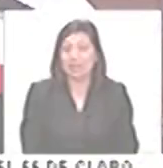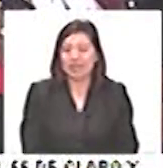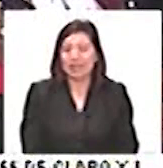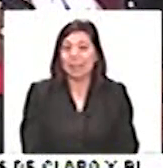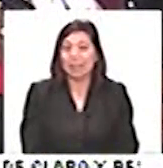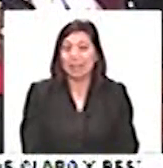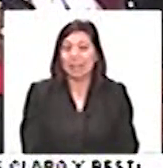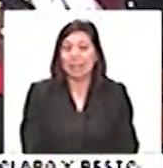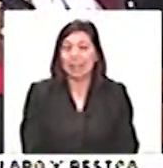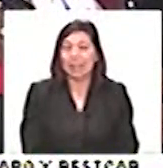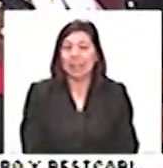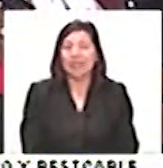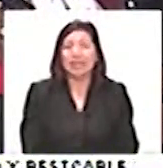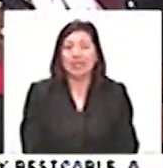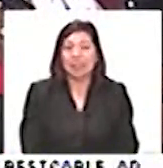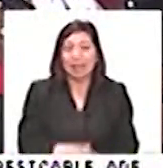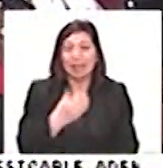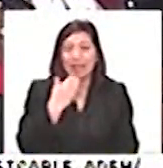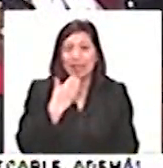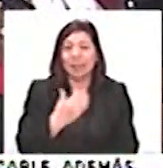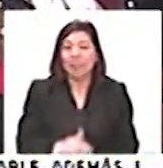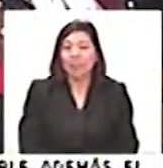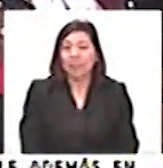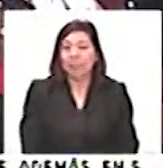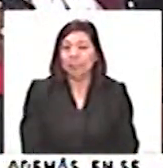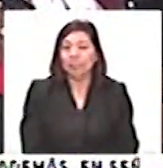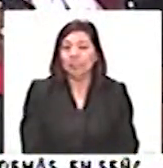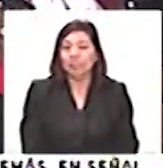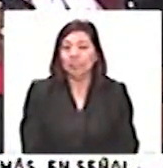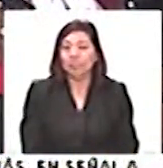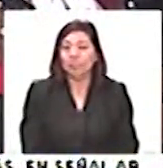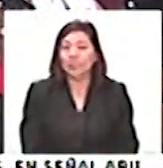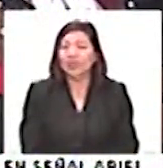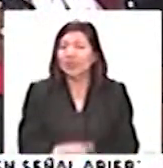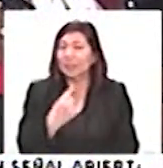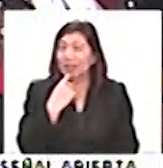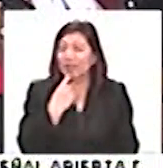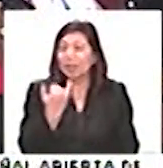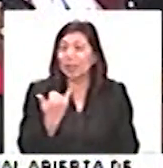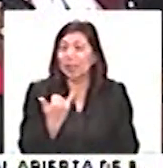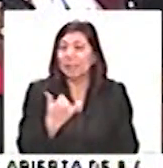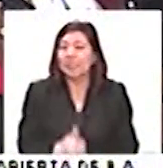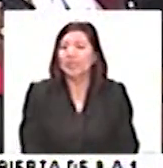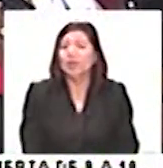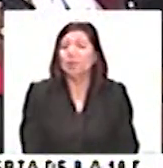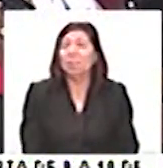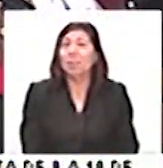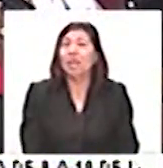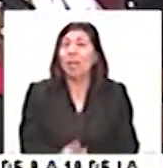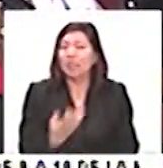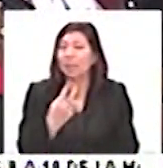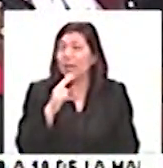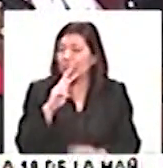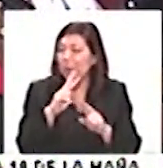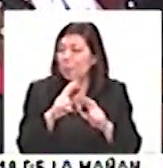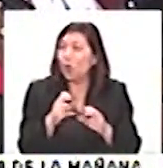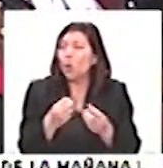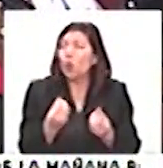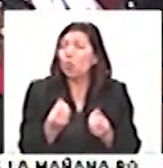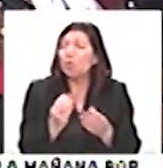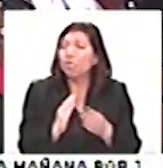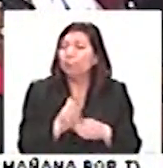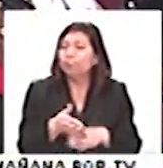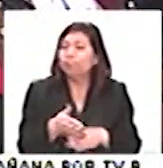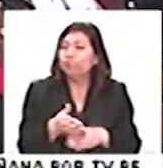Muchas gracias, señora presidenta. Muchas gracias, congresista Pariona. Se ha dicho en esta sala que hay que averiguar cómo es que